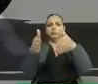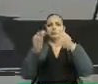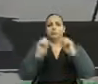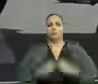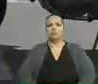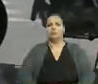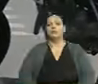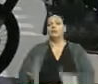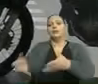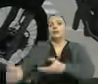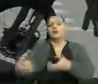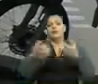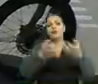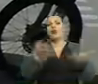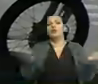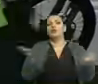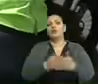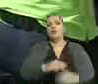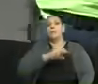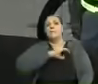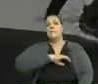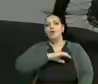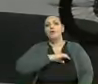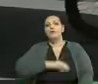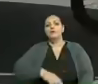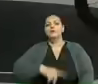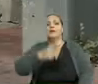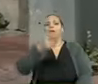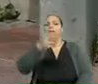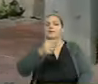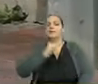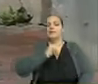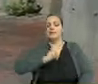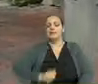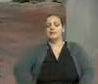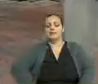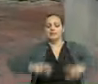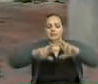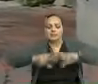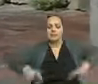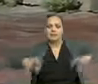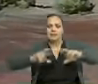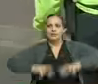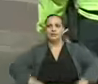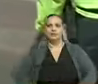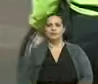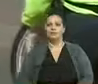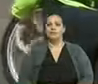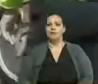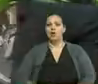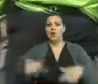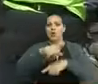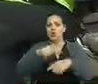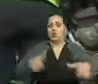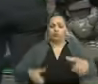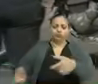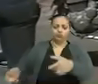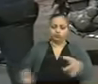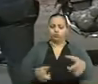autopsia de rigor. Se desinfectó el lugar y a los agentes que participaron en el levantamiento del cadáver. Desde la ciudad de Cuenca,